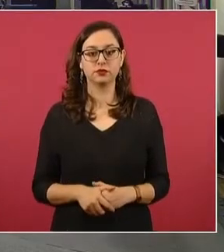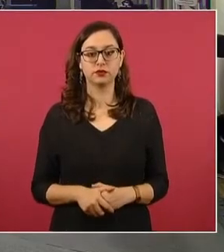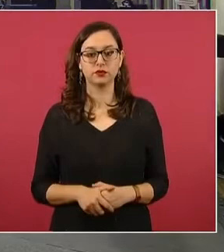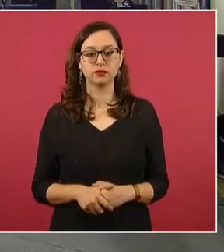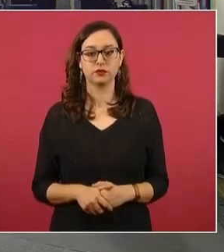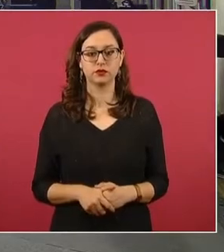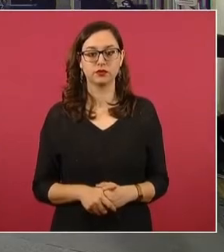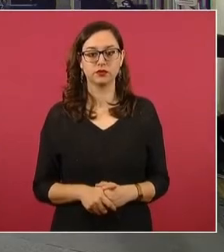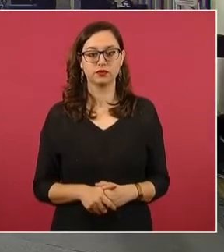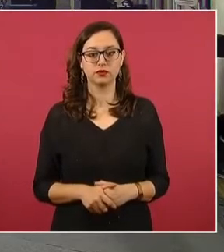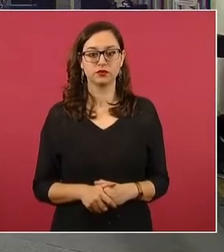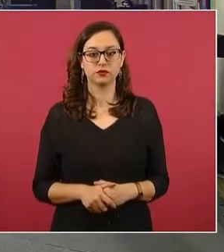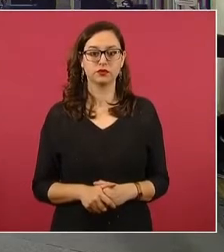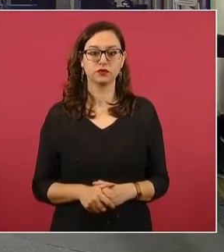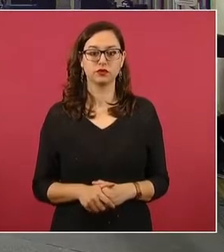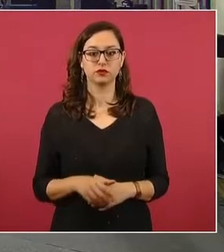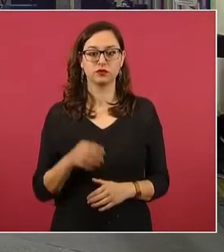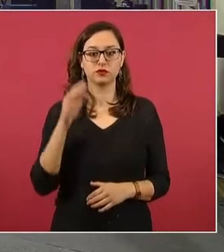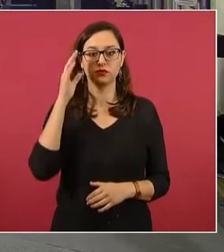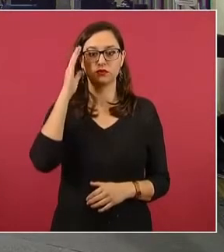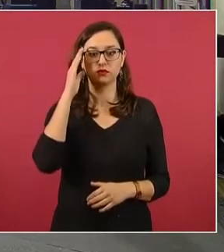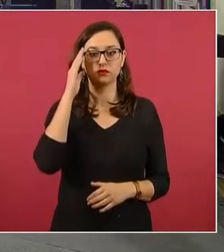No.